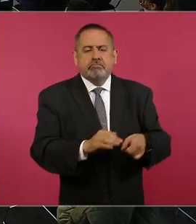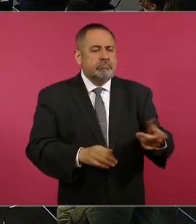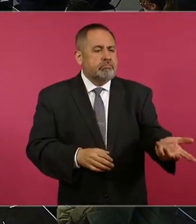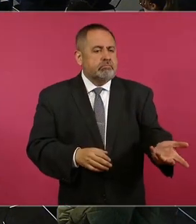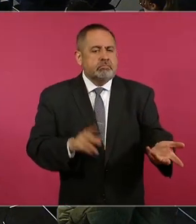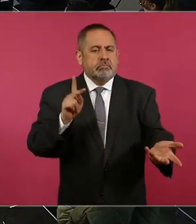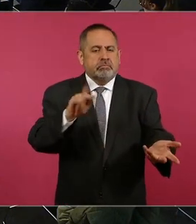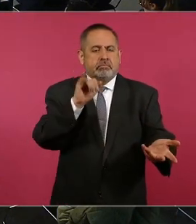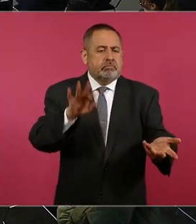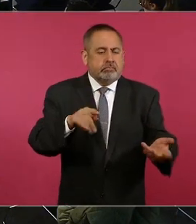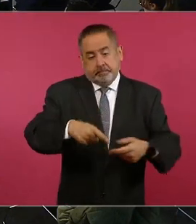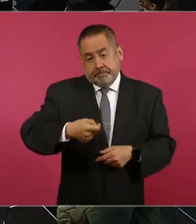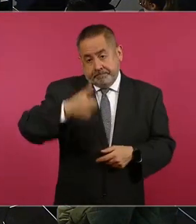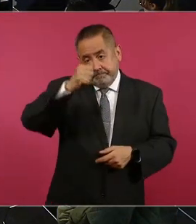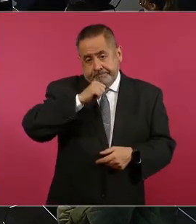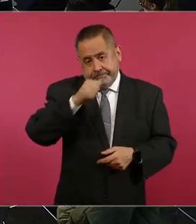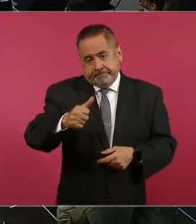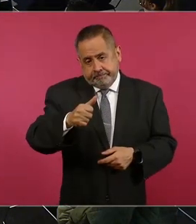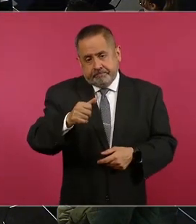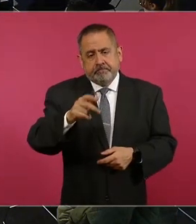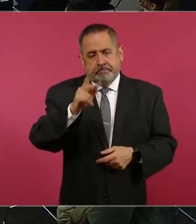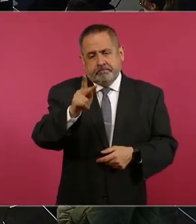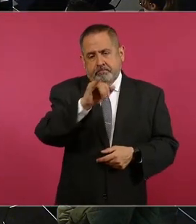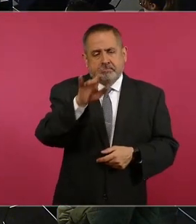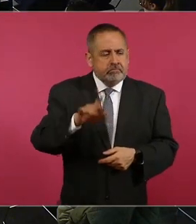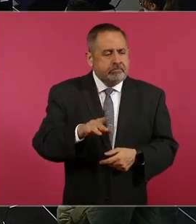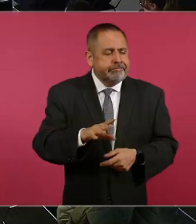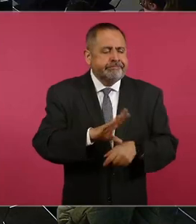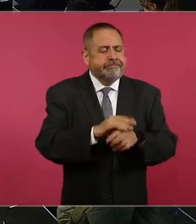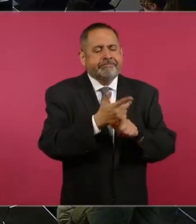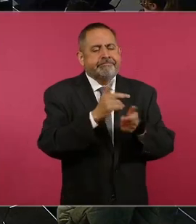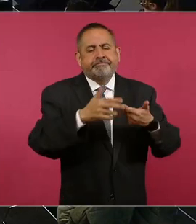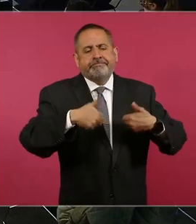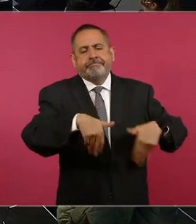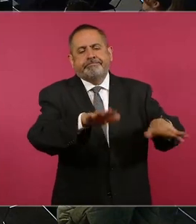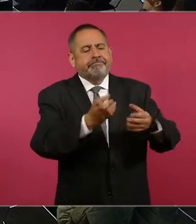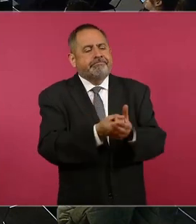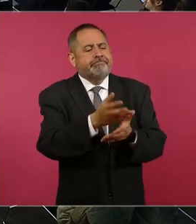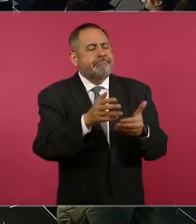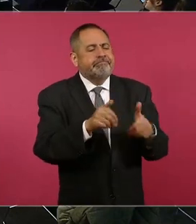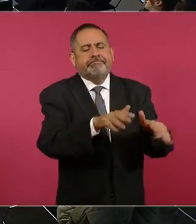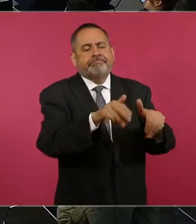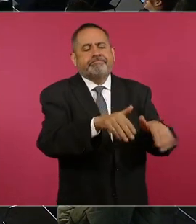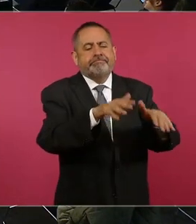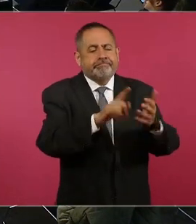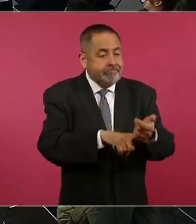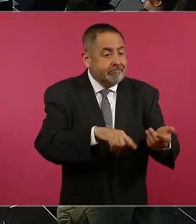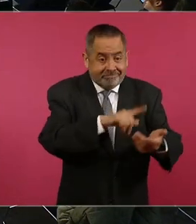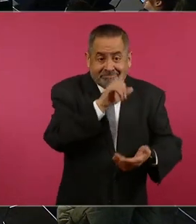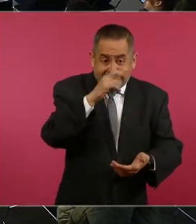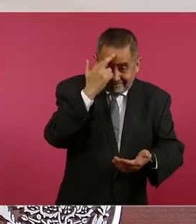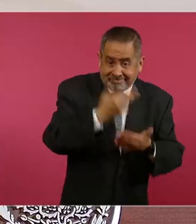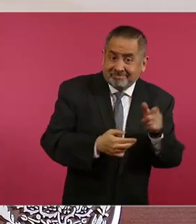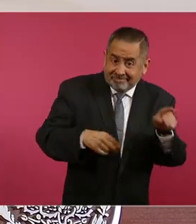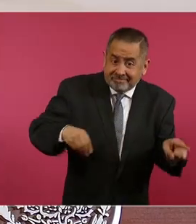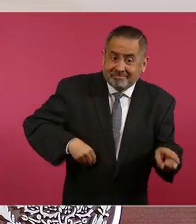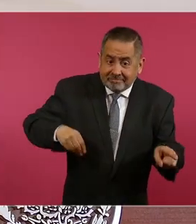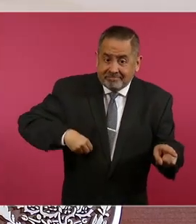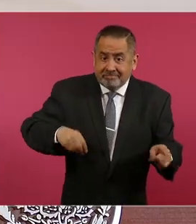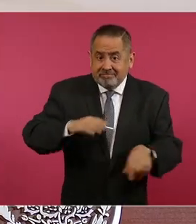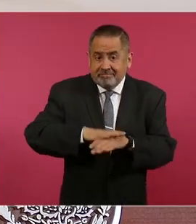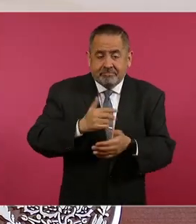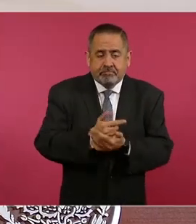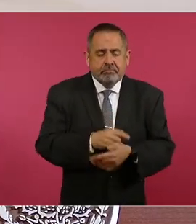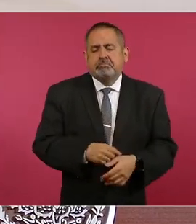Poder Judicial. No es la primera vez que el Poder Judicial deja libres a presuntos delincuentes implicados en casos graves,